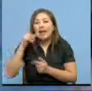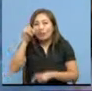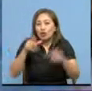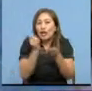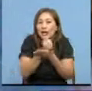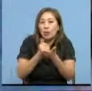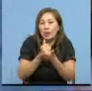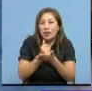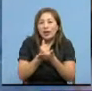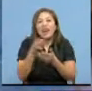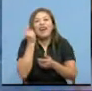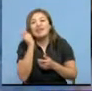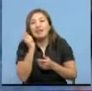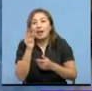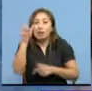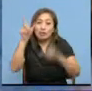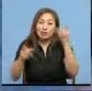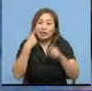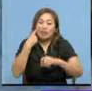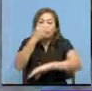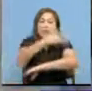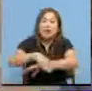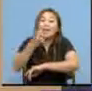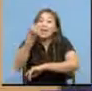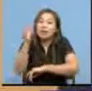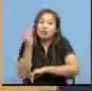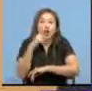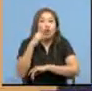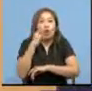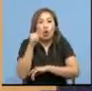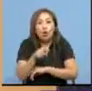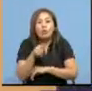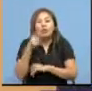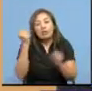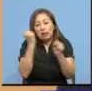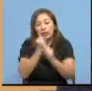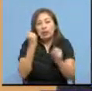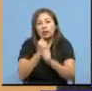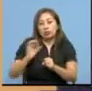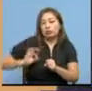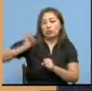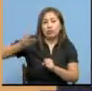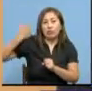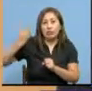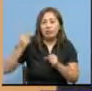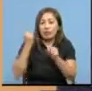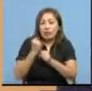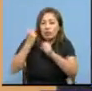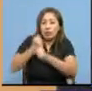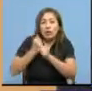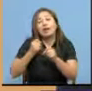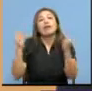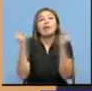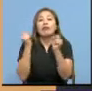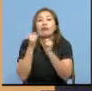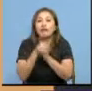muchachos le decimos a la gente de la calle porque su mayoría son hombres y con quién les venimos trabajando hace mucho tiempo si viene el frío es